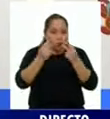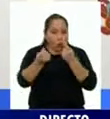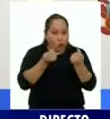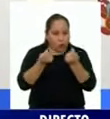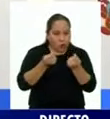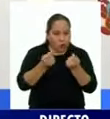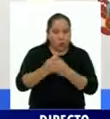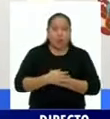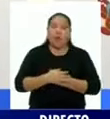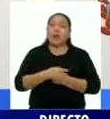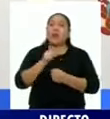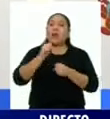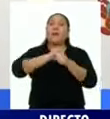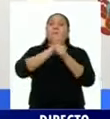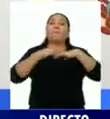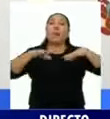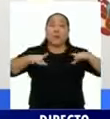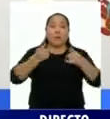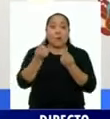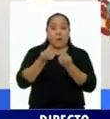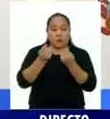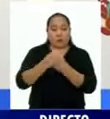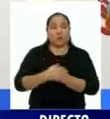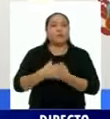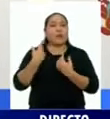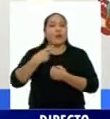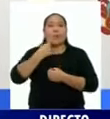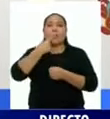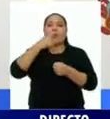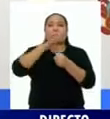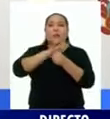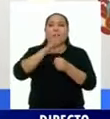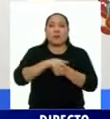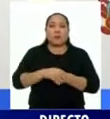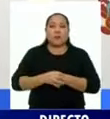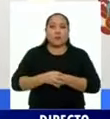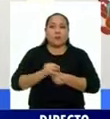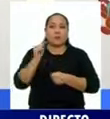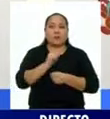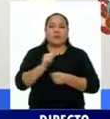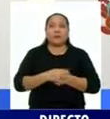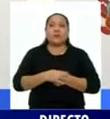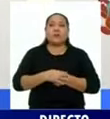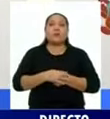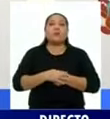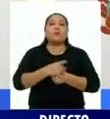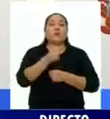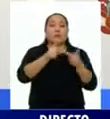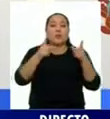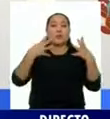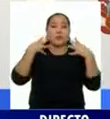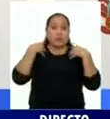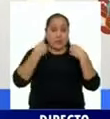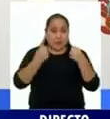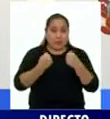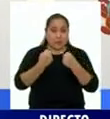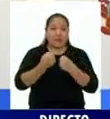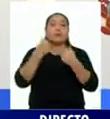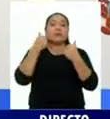controlada, la pandemia controlada, prometimos unas finanzas públicas sanas y así lo estamos dejando.